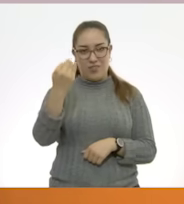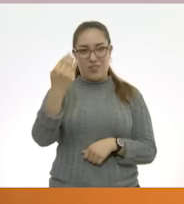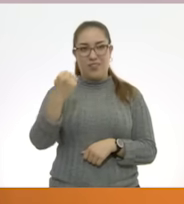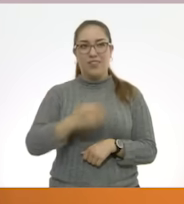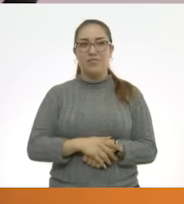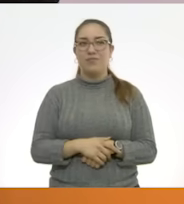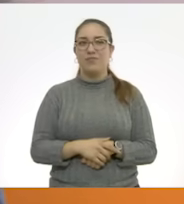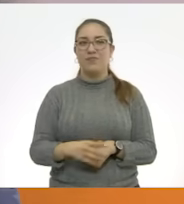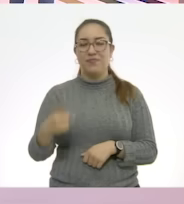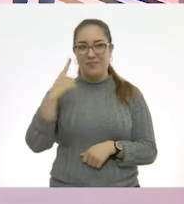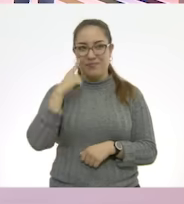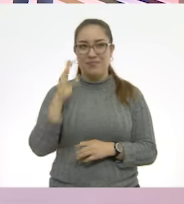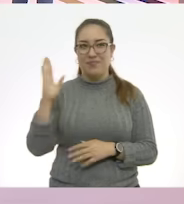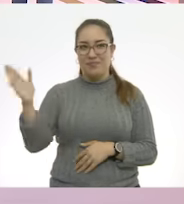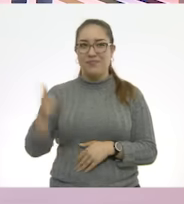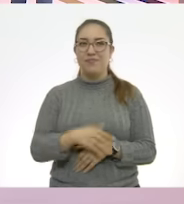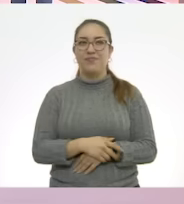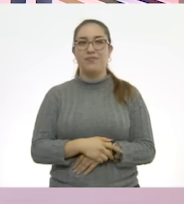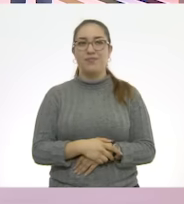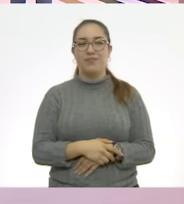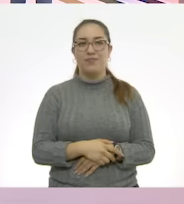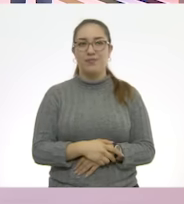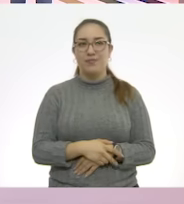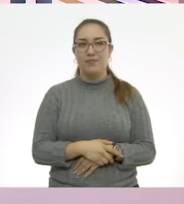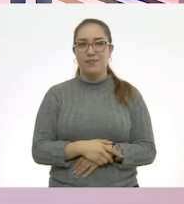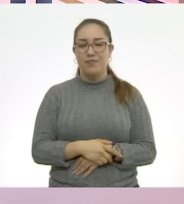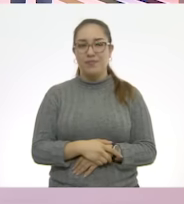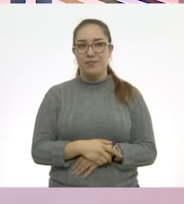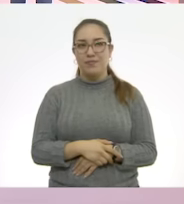Cuando tú tienes 9 por 1,